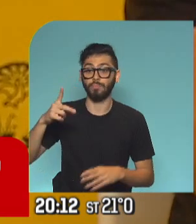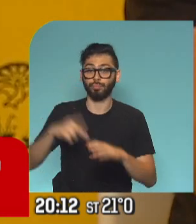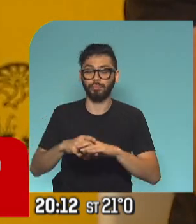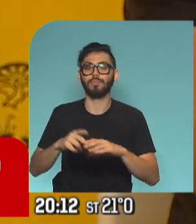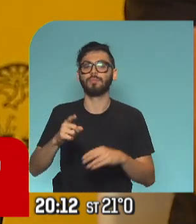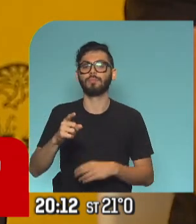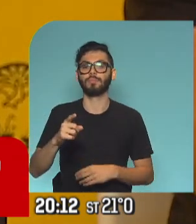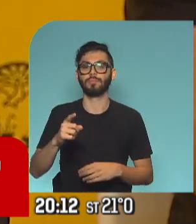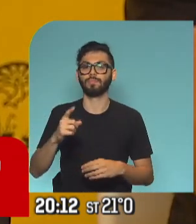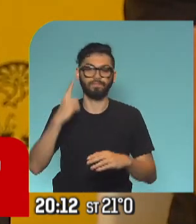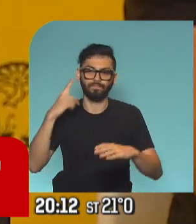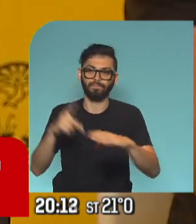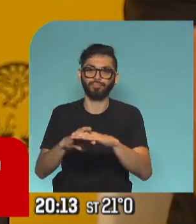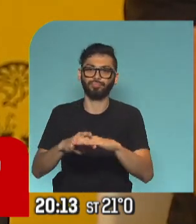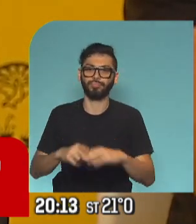Promedio de 8.